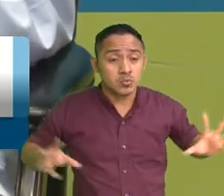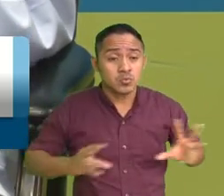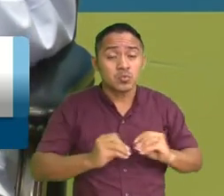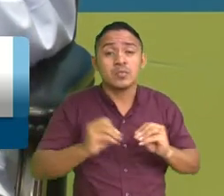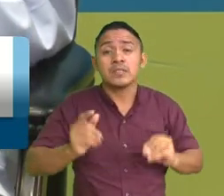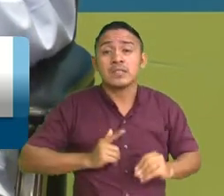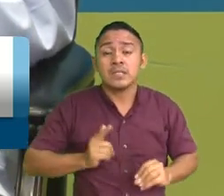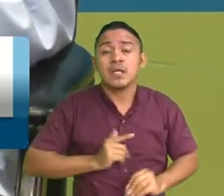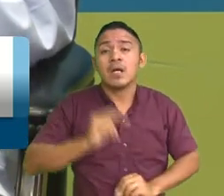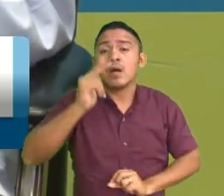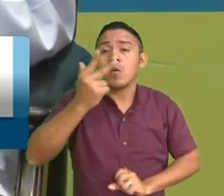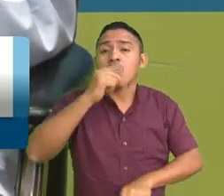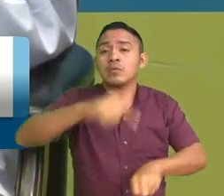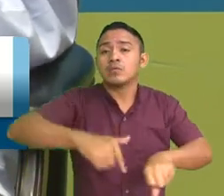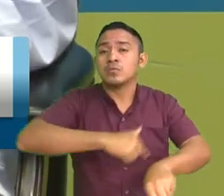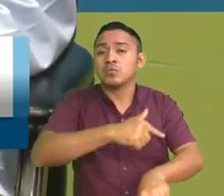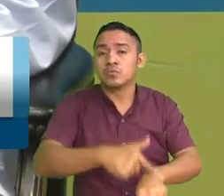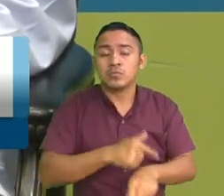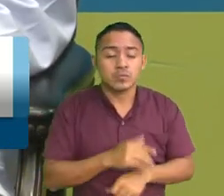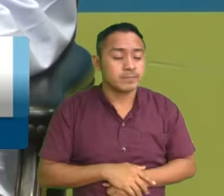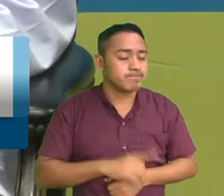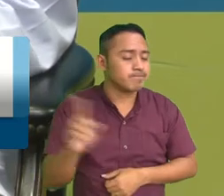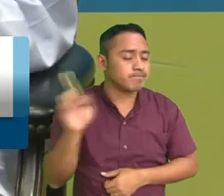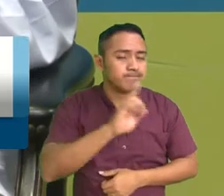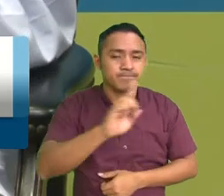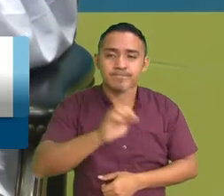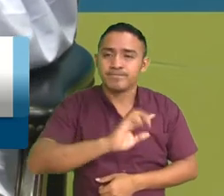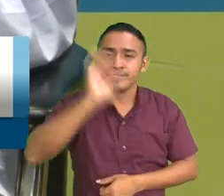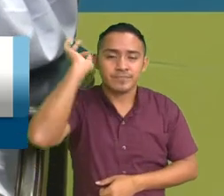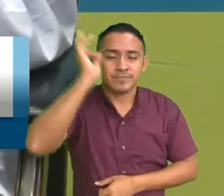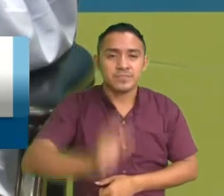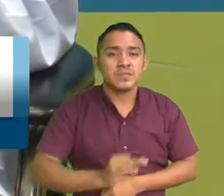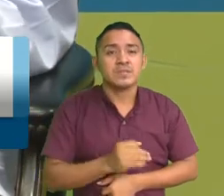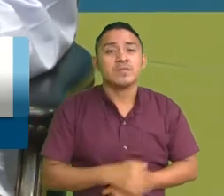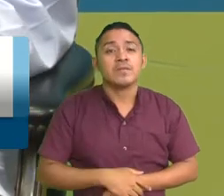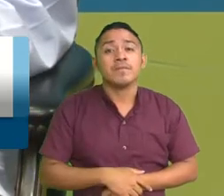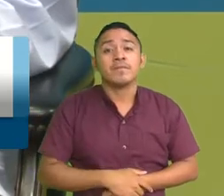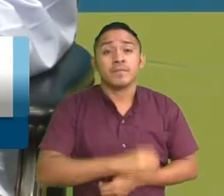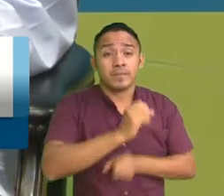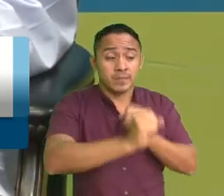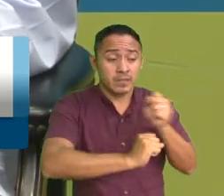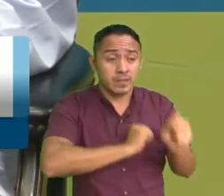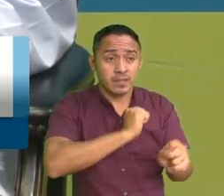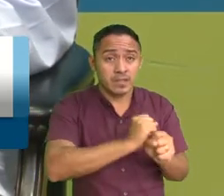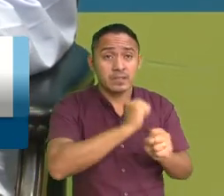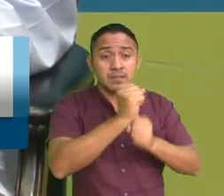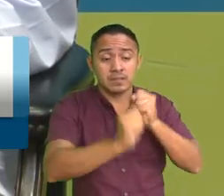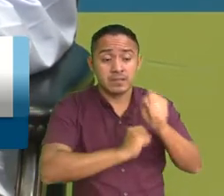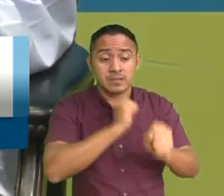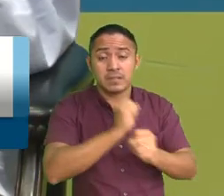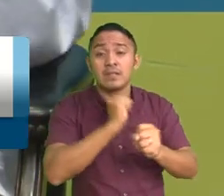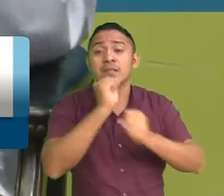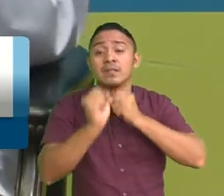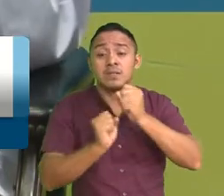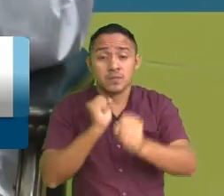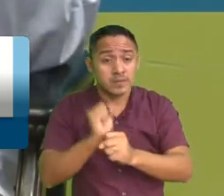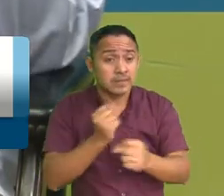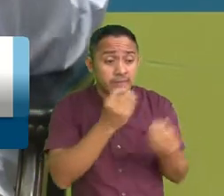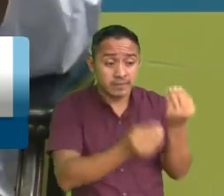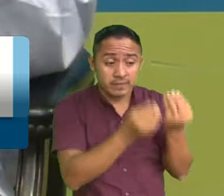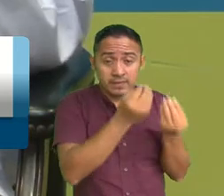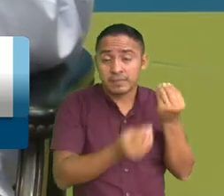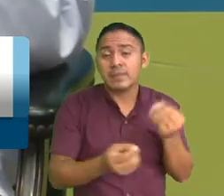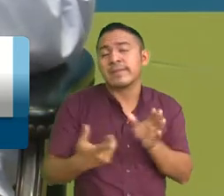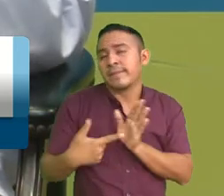8 horas. No es cierto. Es por edades. Eso le iba a consultar.